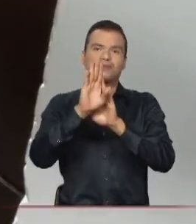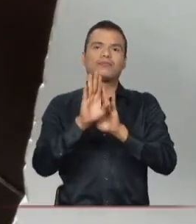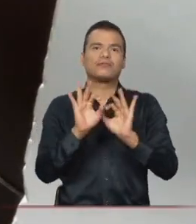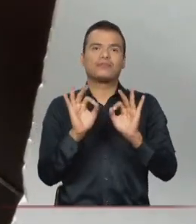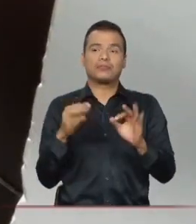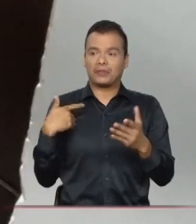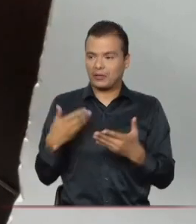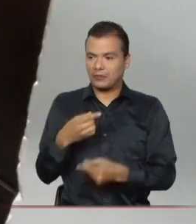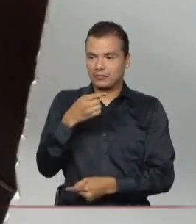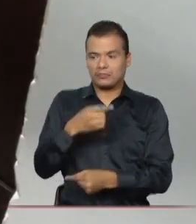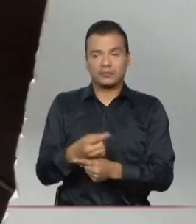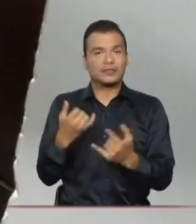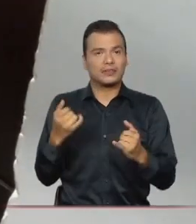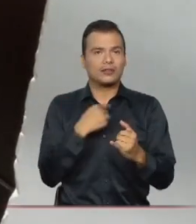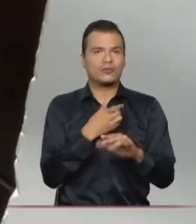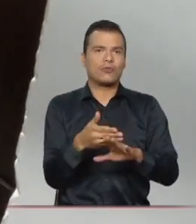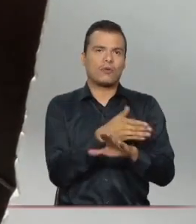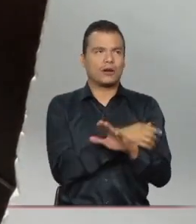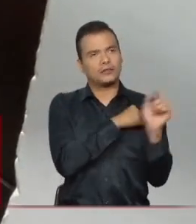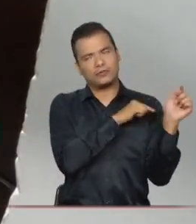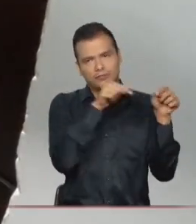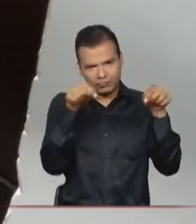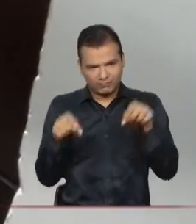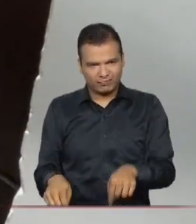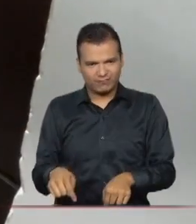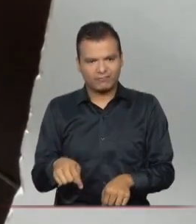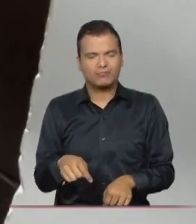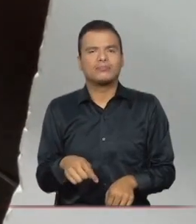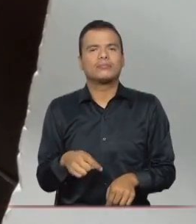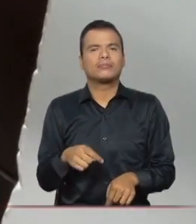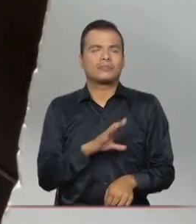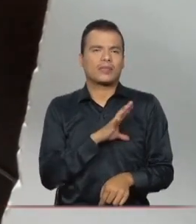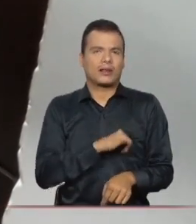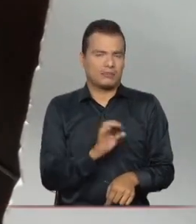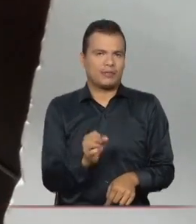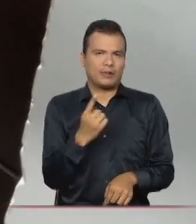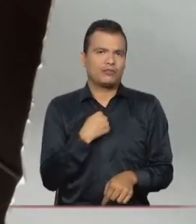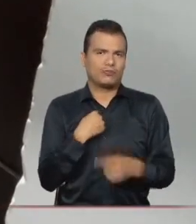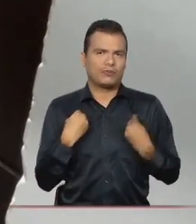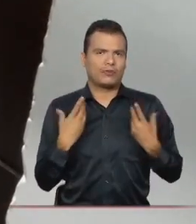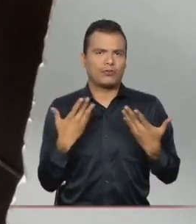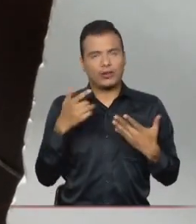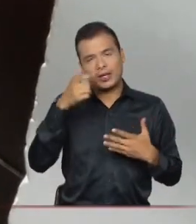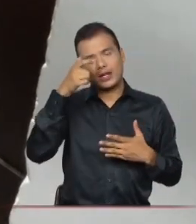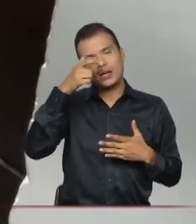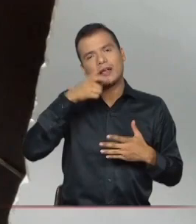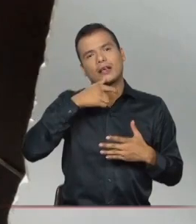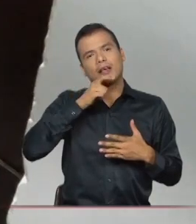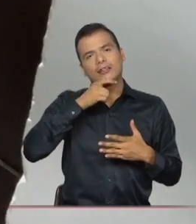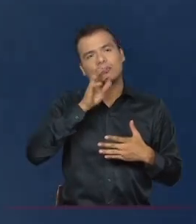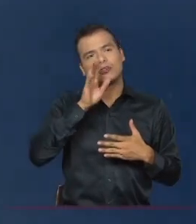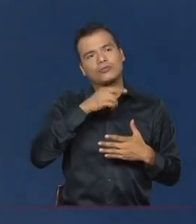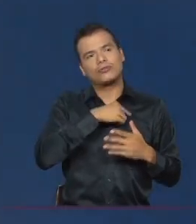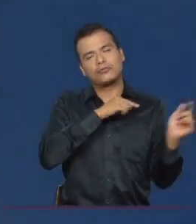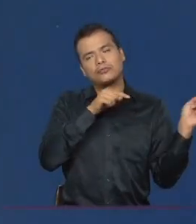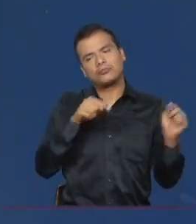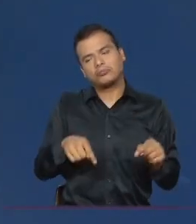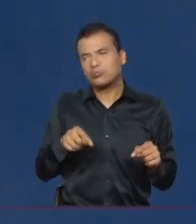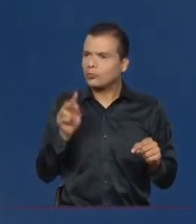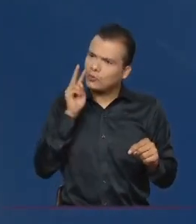cuando yo llegué de Caicedonia, de mis estudios, y por donde uno pasaba en Cali pues veía niñas jugando